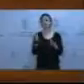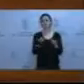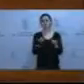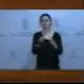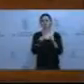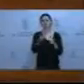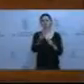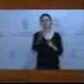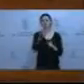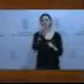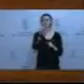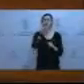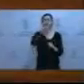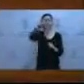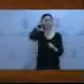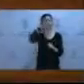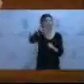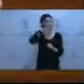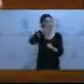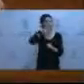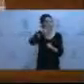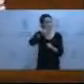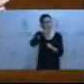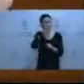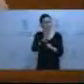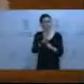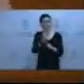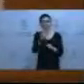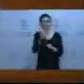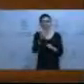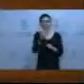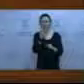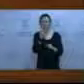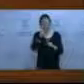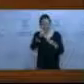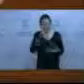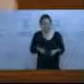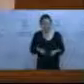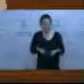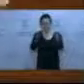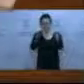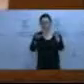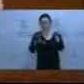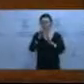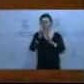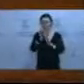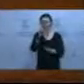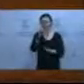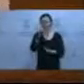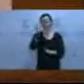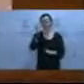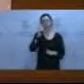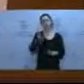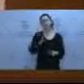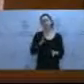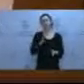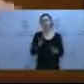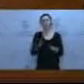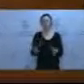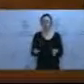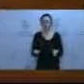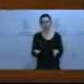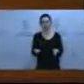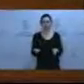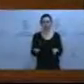escuela rural asturiana está poco más o menos que al alza y empujanza, bueno, yo creo que debe escuchar, si no venir,